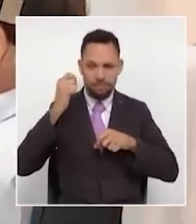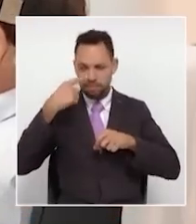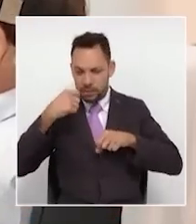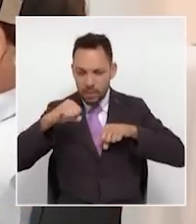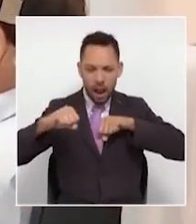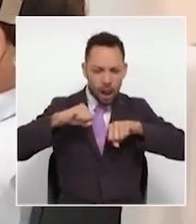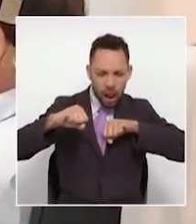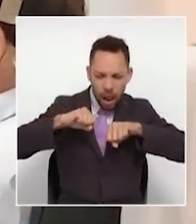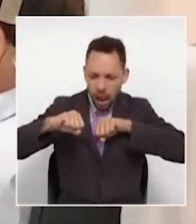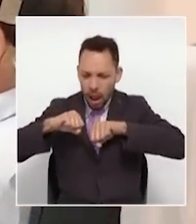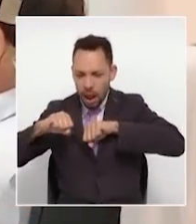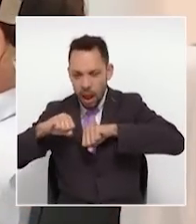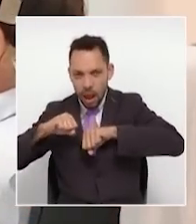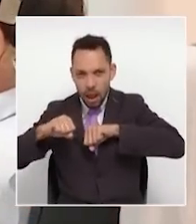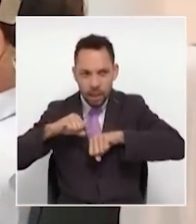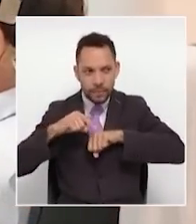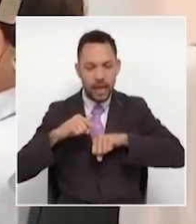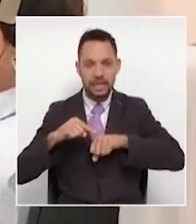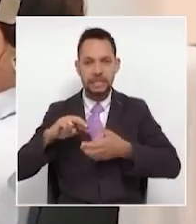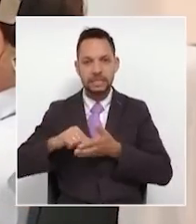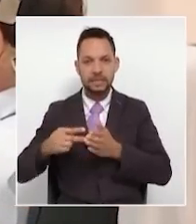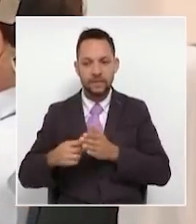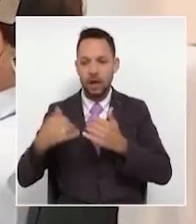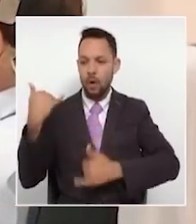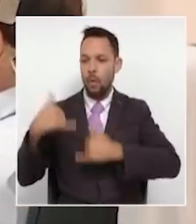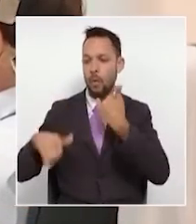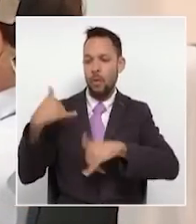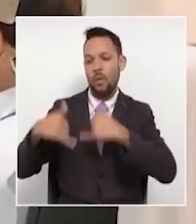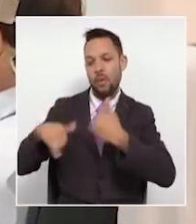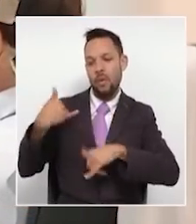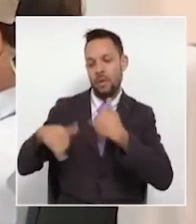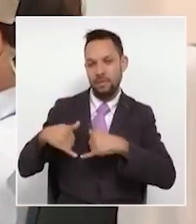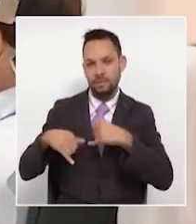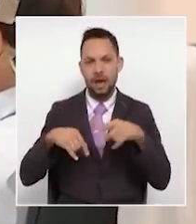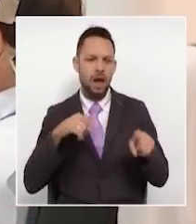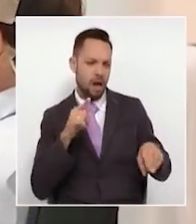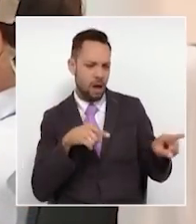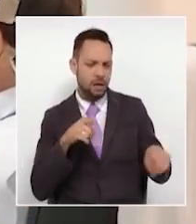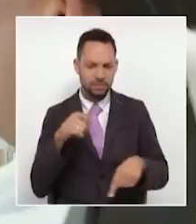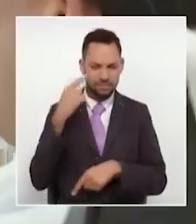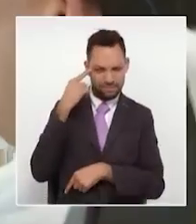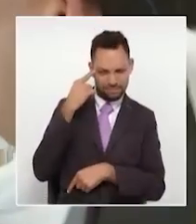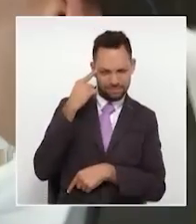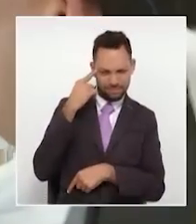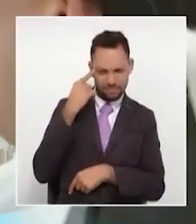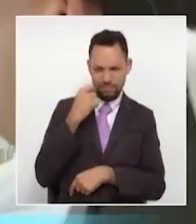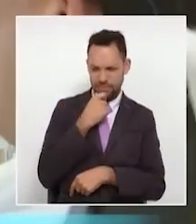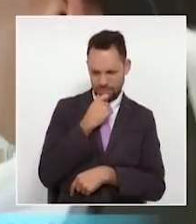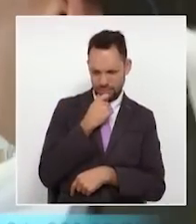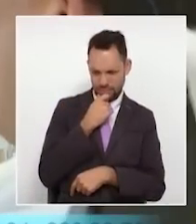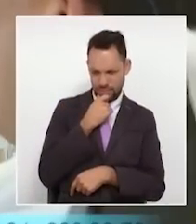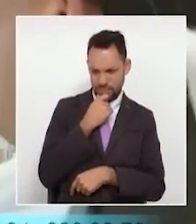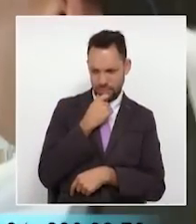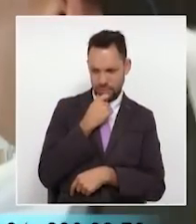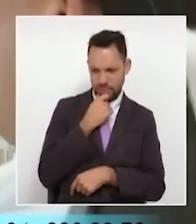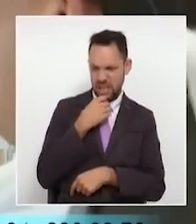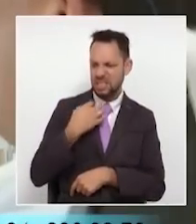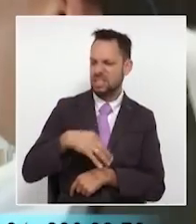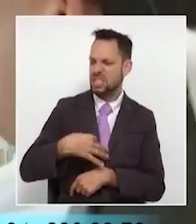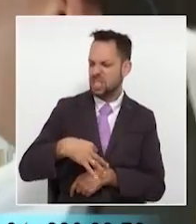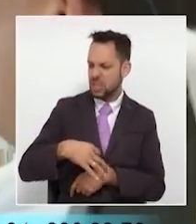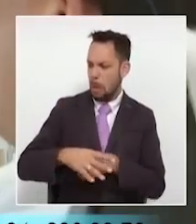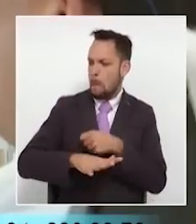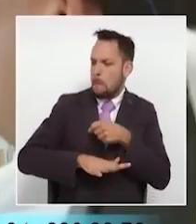esas en base a juegos y esto puede parecer algo muy pues como muy trivial pero es muy